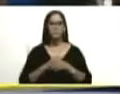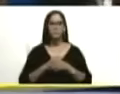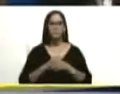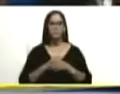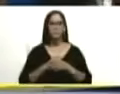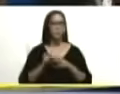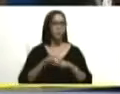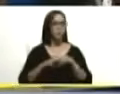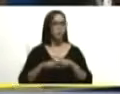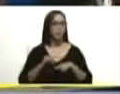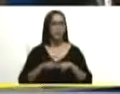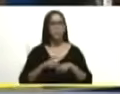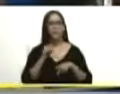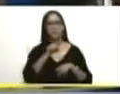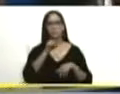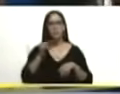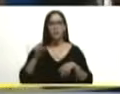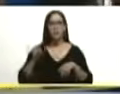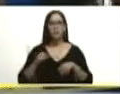construir para ustedes,